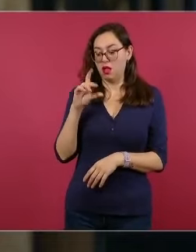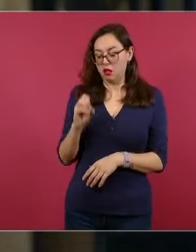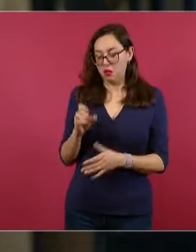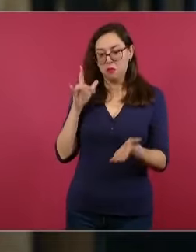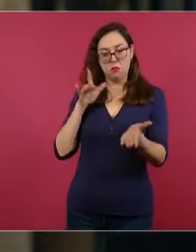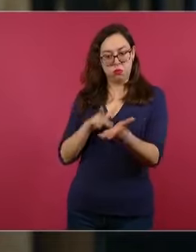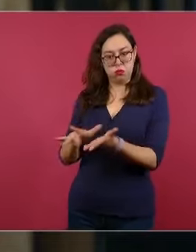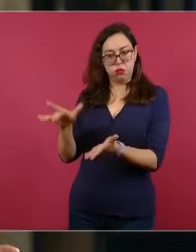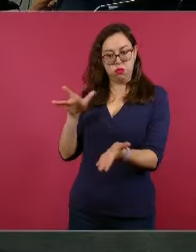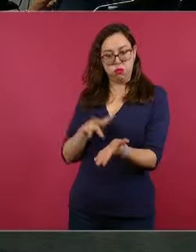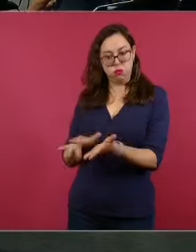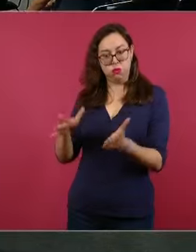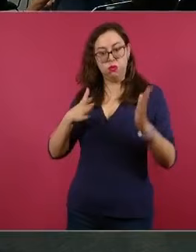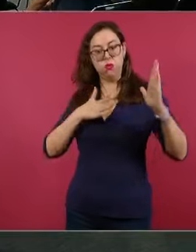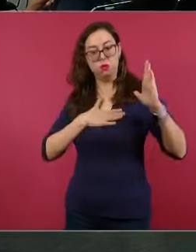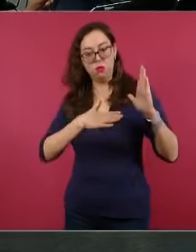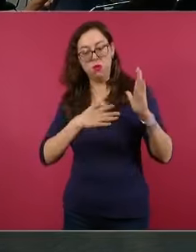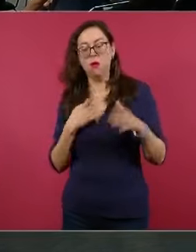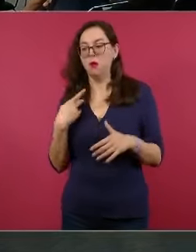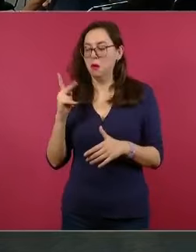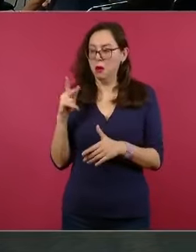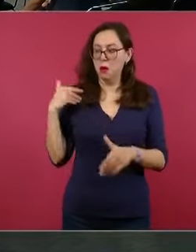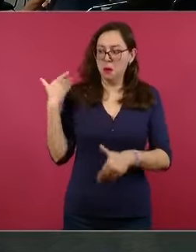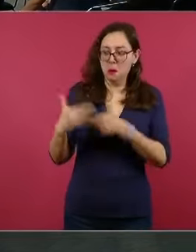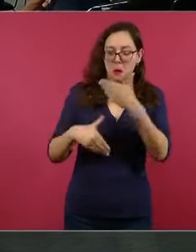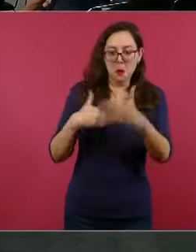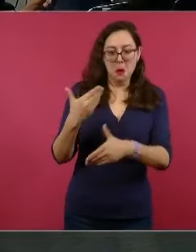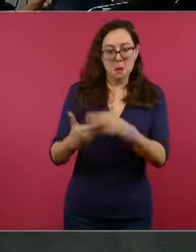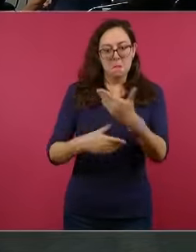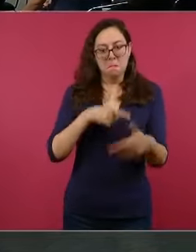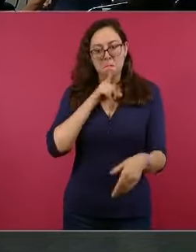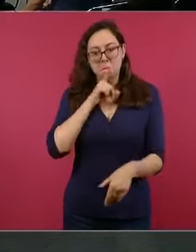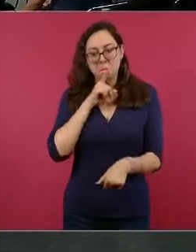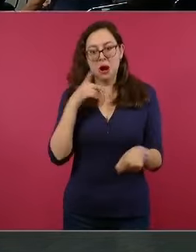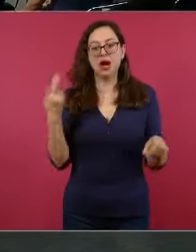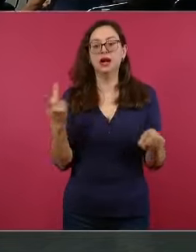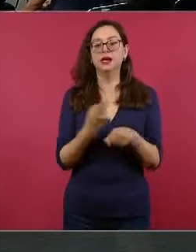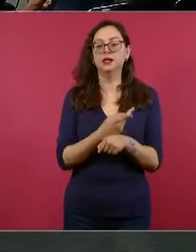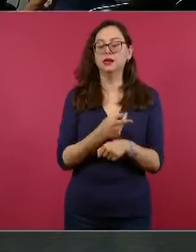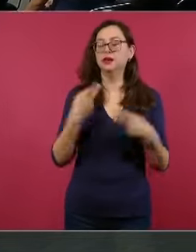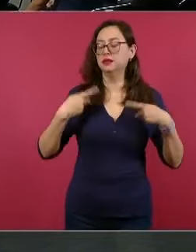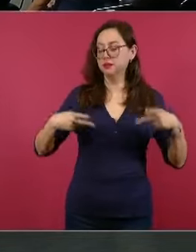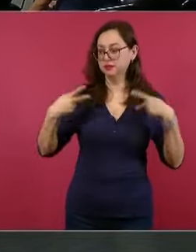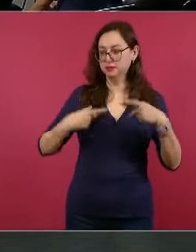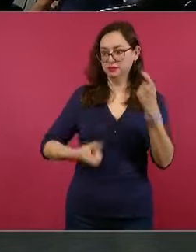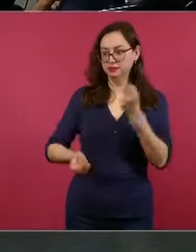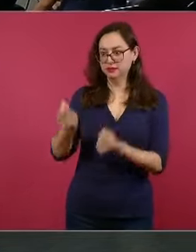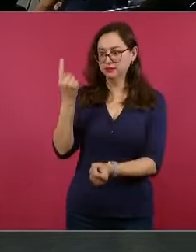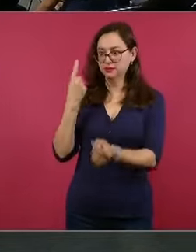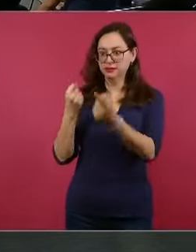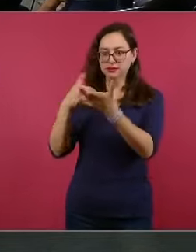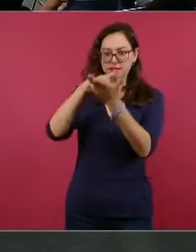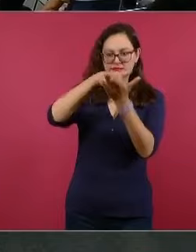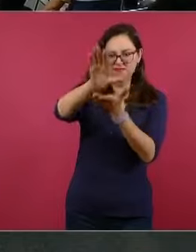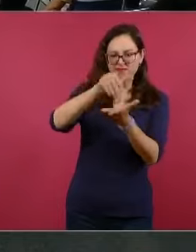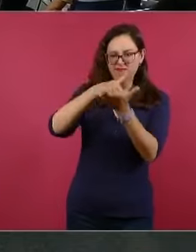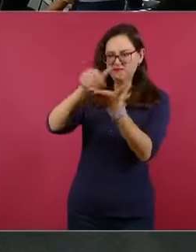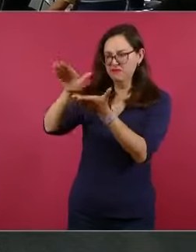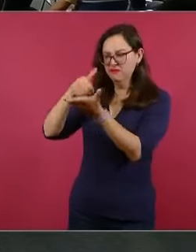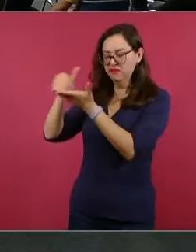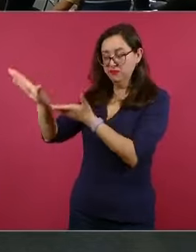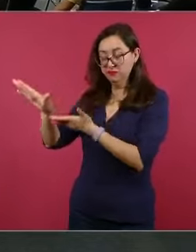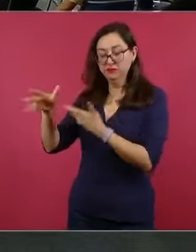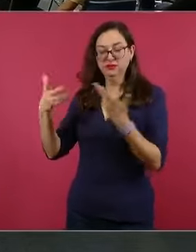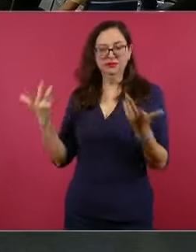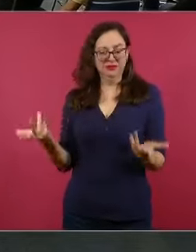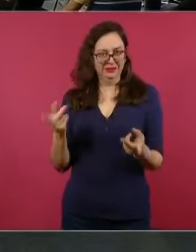Potosí que algunos fueron despedidos y algunos otros se les quitó su seguro no tienen ni seguro social ni el seguro que se les brindaba incluso